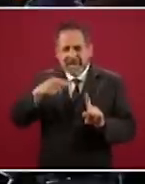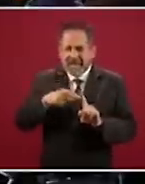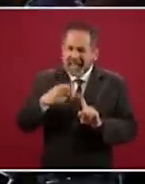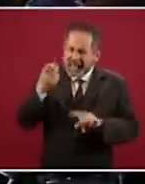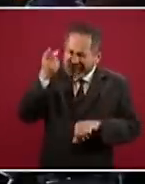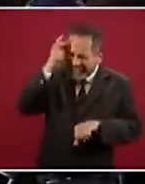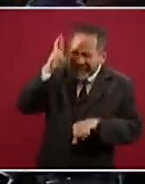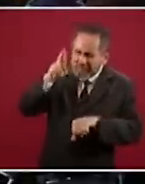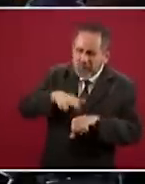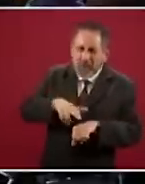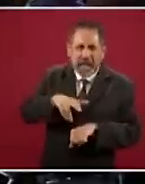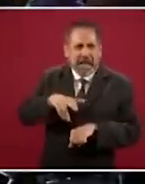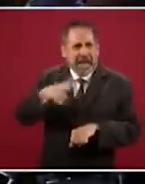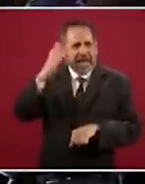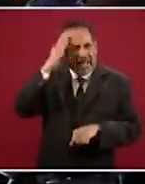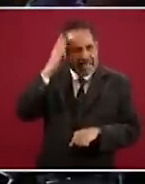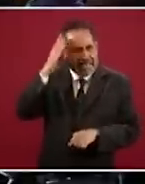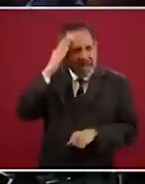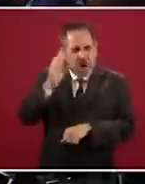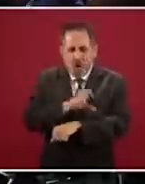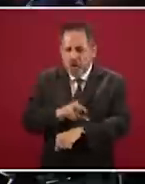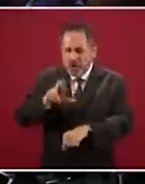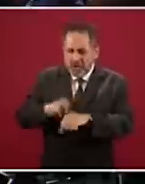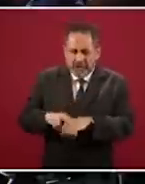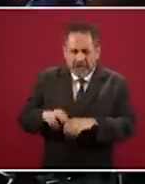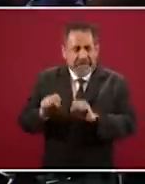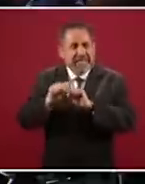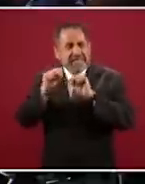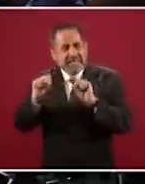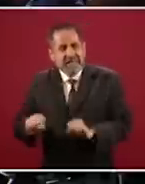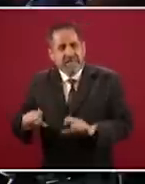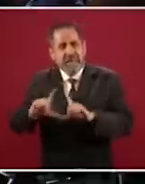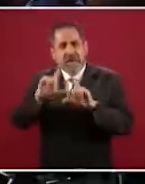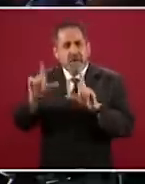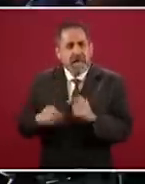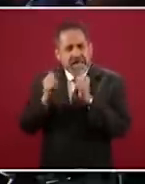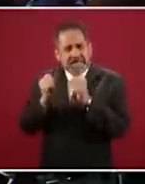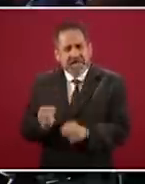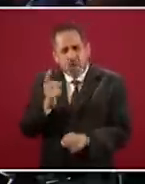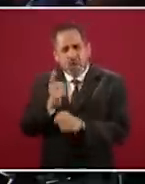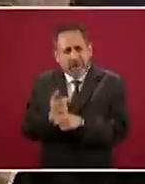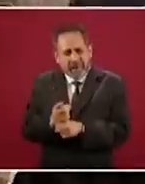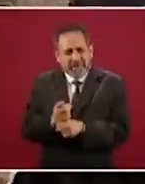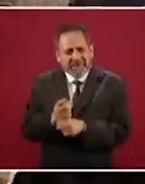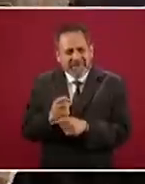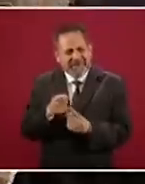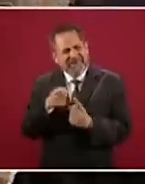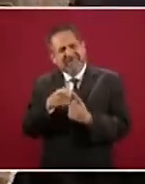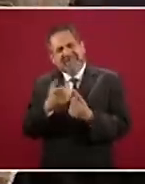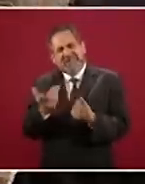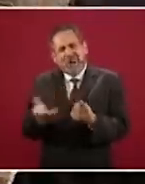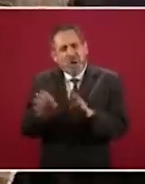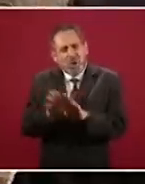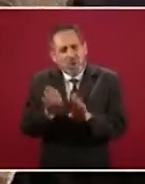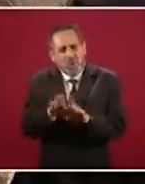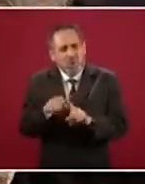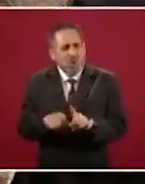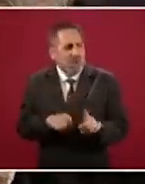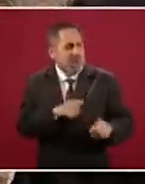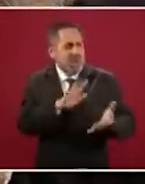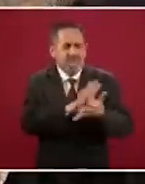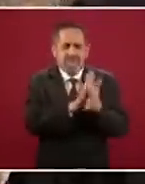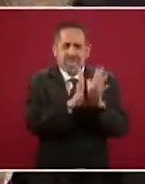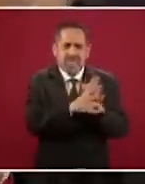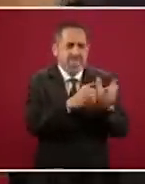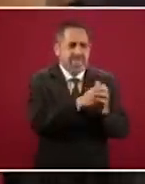directora general de coordinación operativa del Sistema Nacional de Seguridad Pública. O sea, ¿cómo es posible